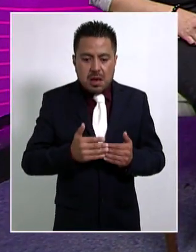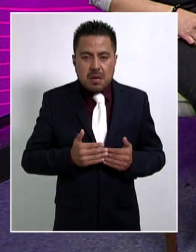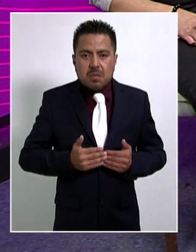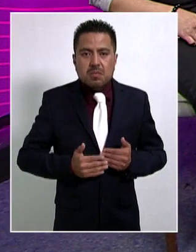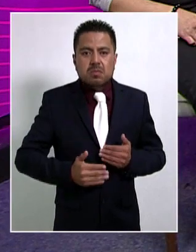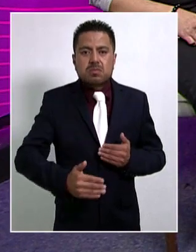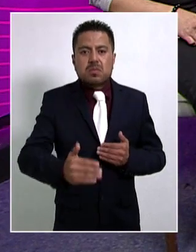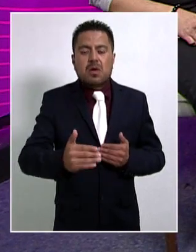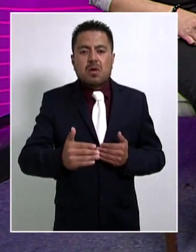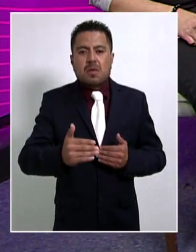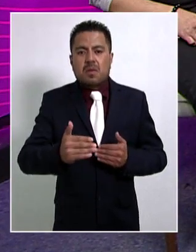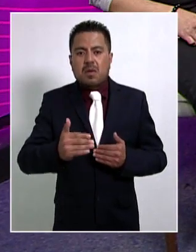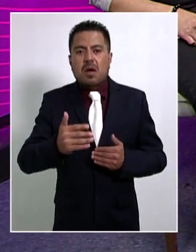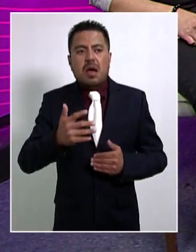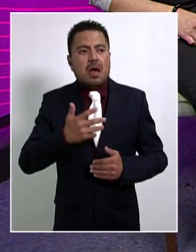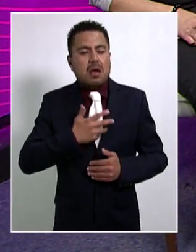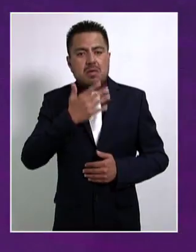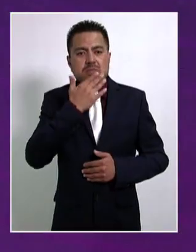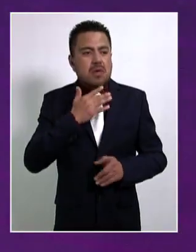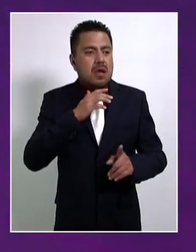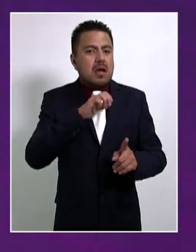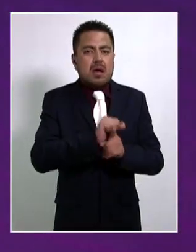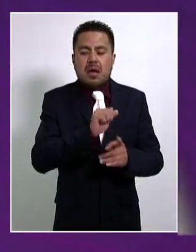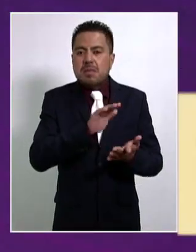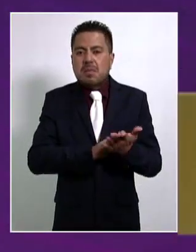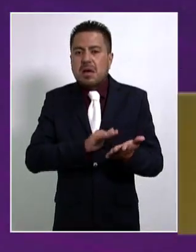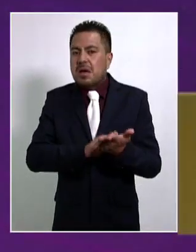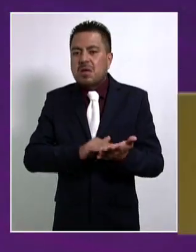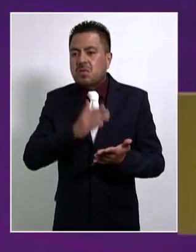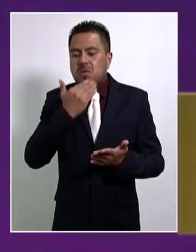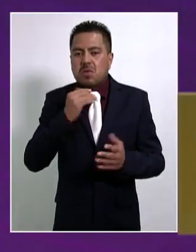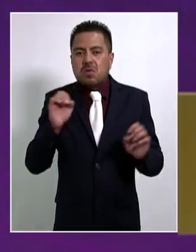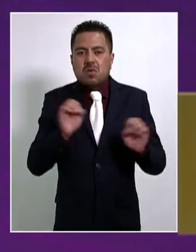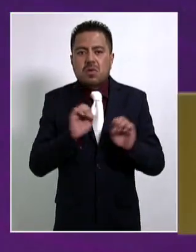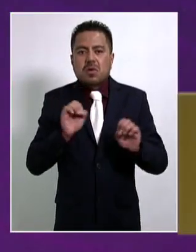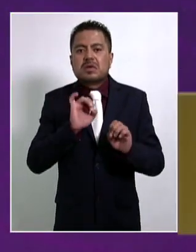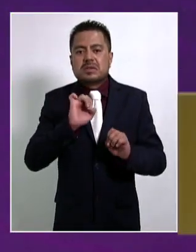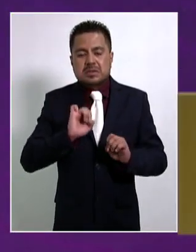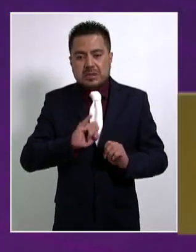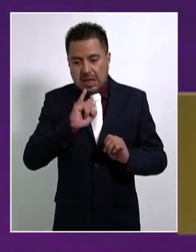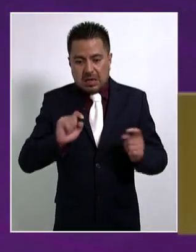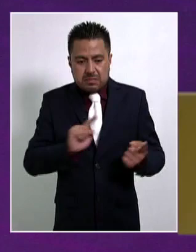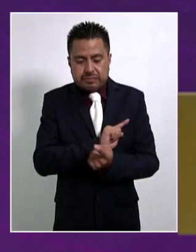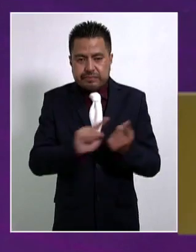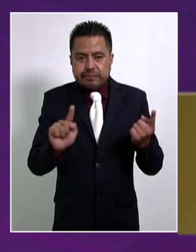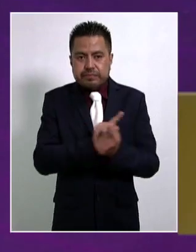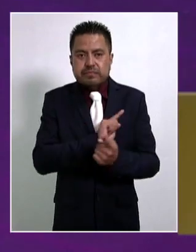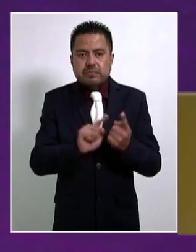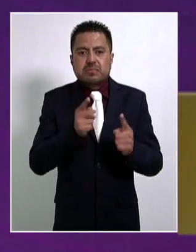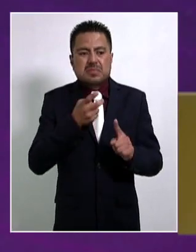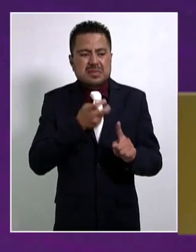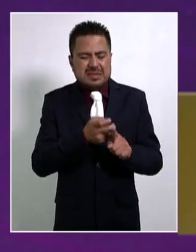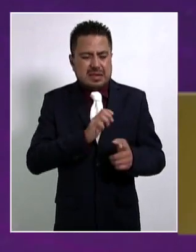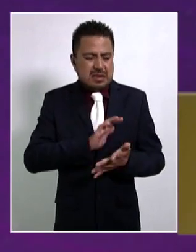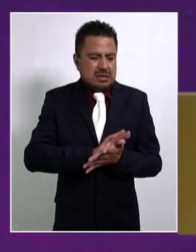que aún no conseguía mis documentos, sí enfrentaba de repente cierto rechazo cuando yo iba